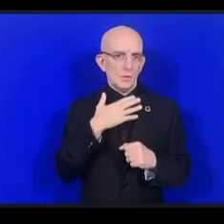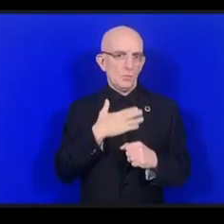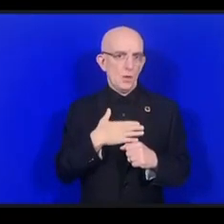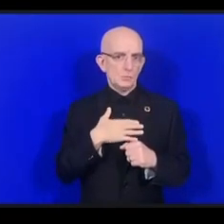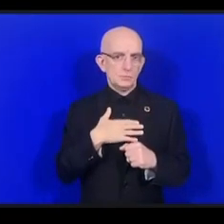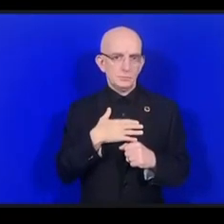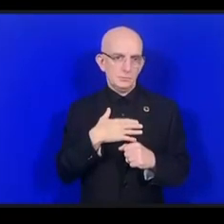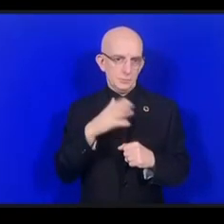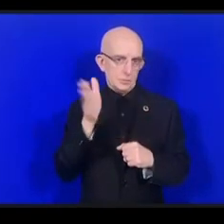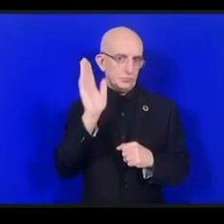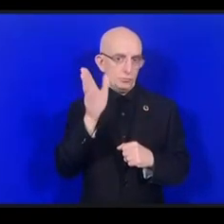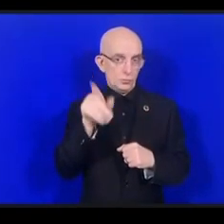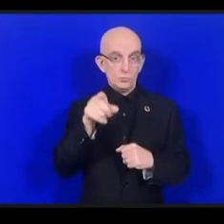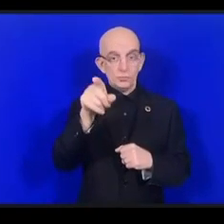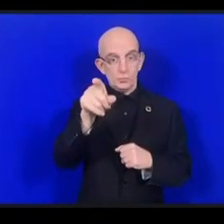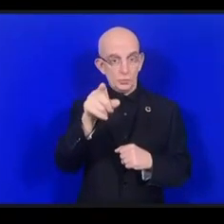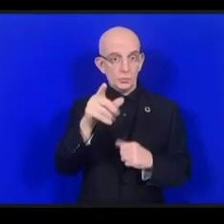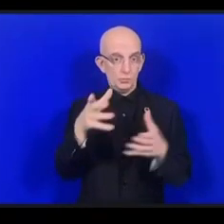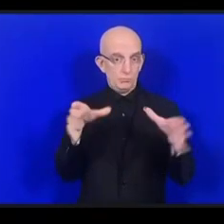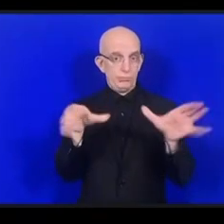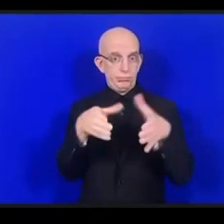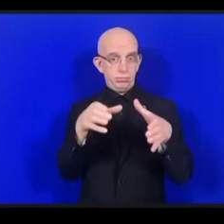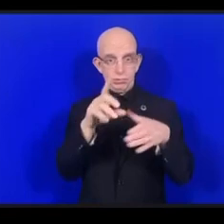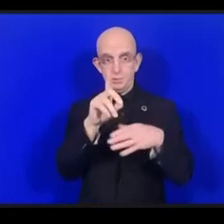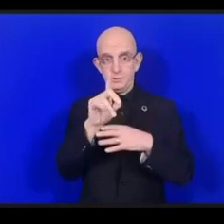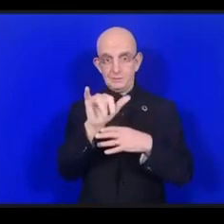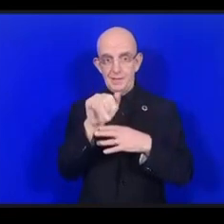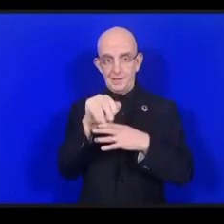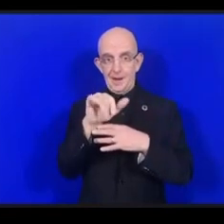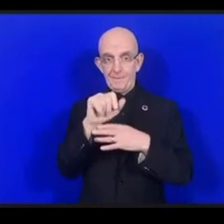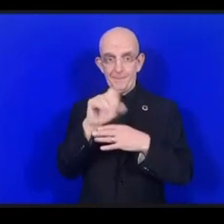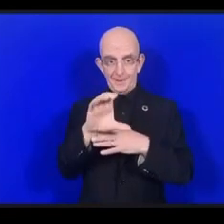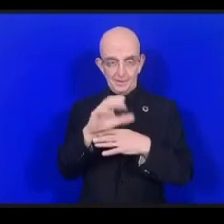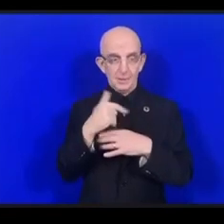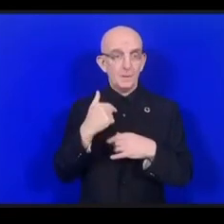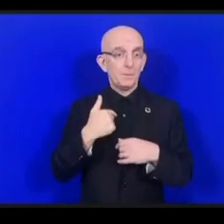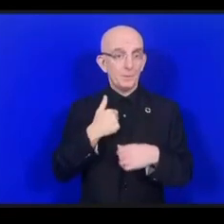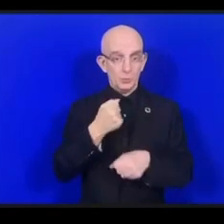japonesa y perdido uso del habla debido a un acente de